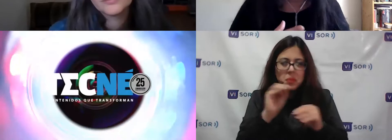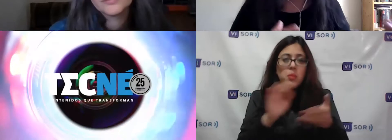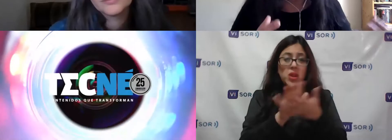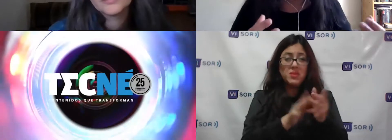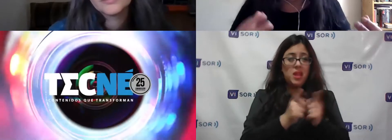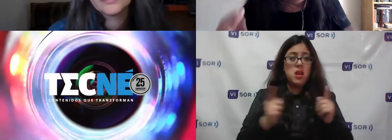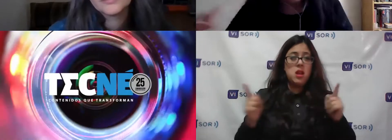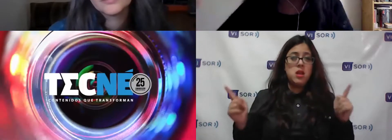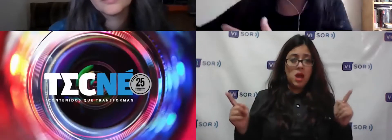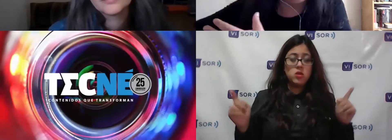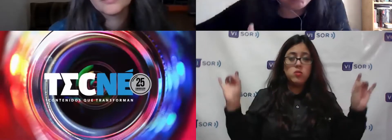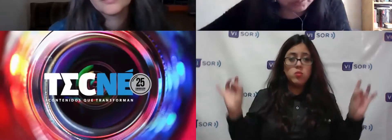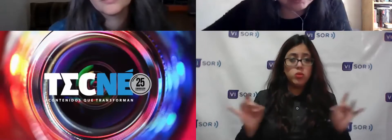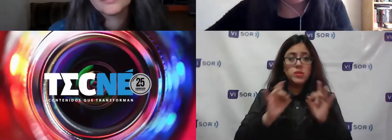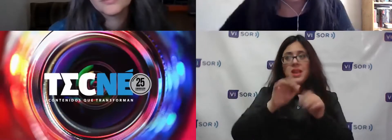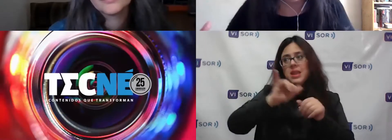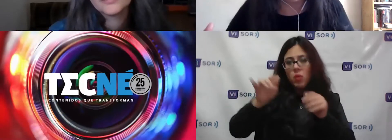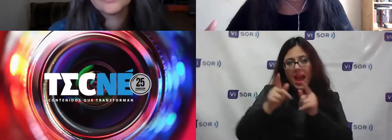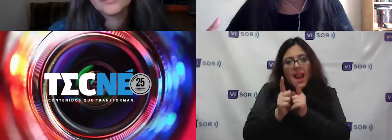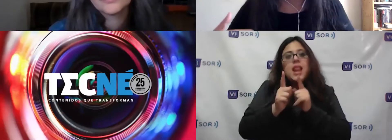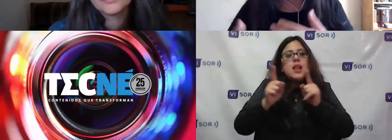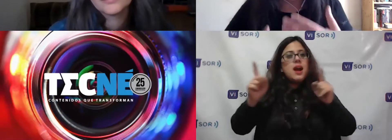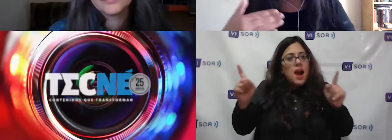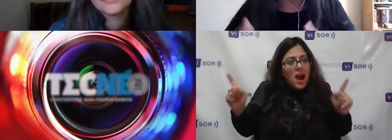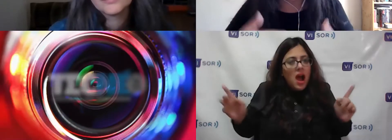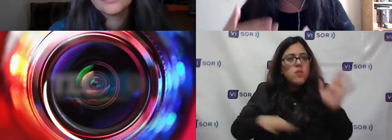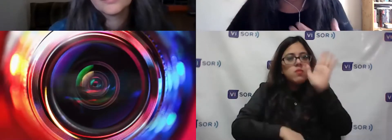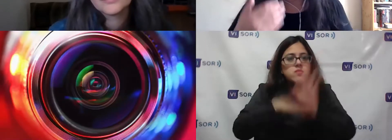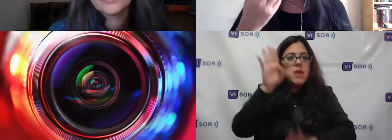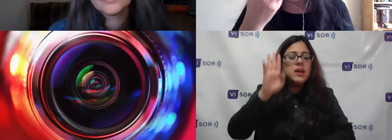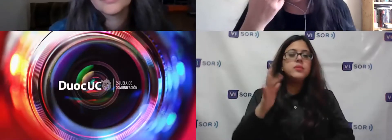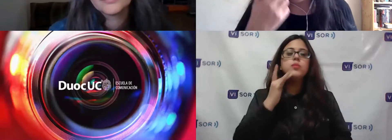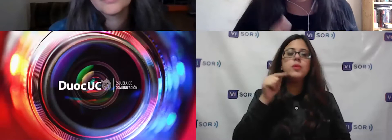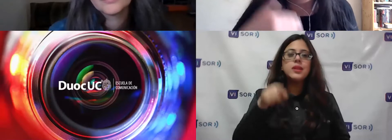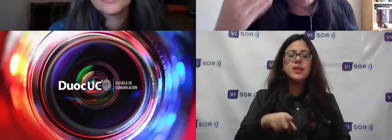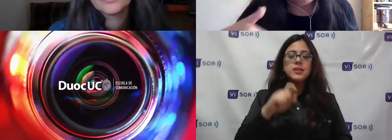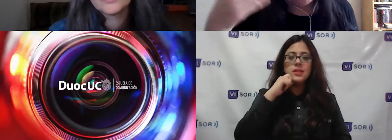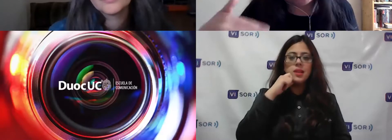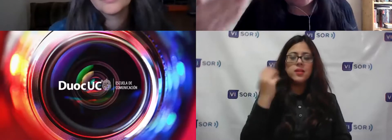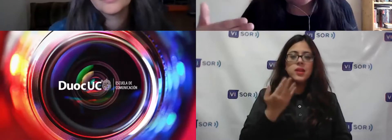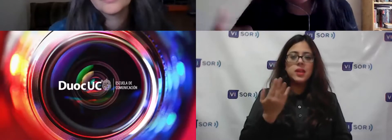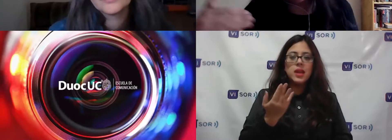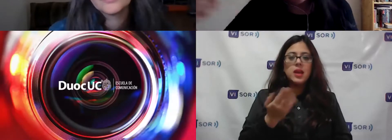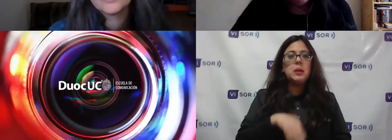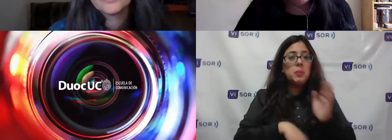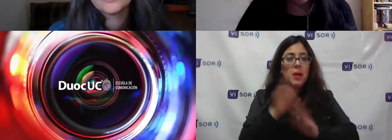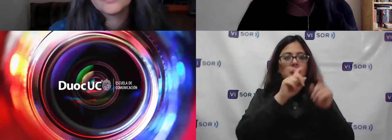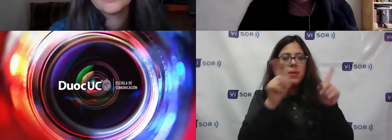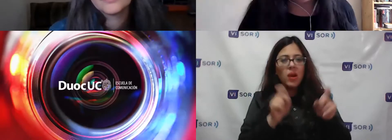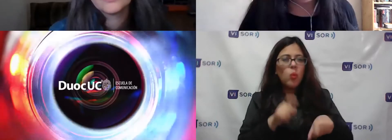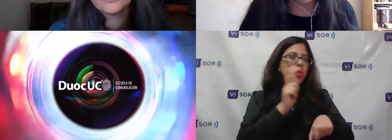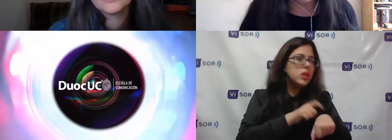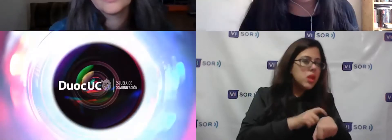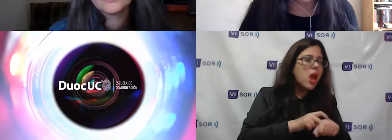otra manera va a ser probablemente más largo aún caster no porque va a ser ahí más preguntas que hacerse más tiempo